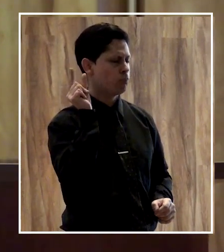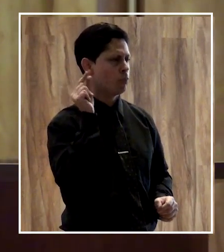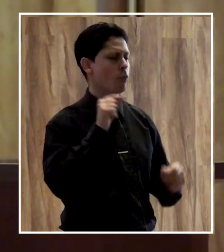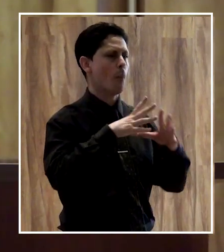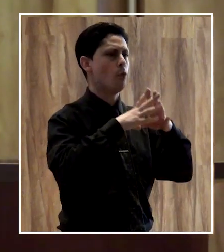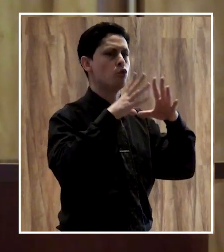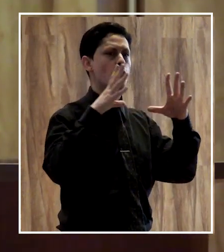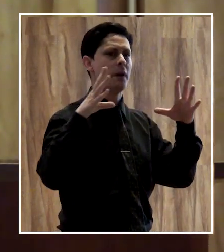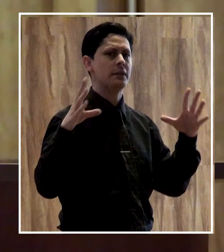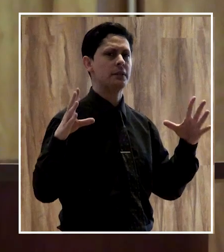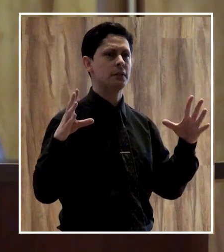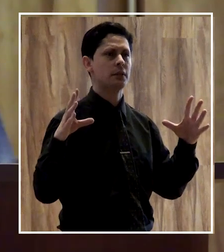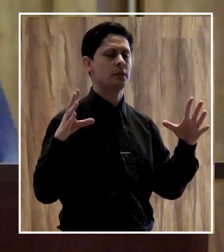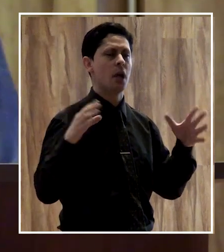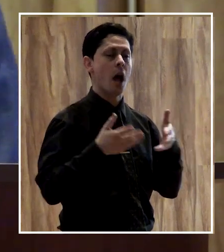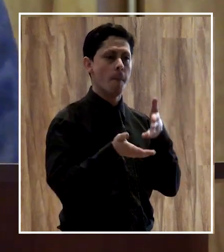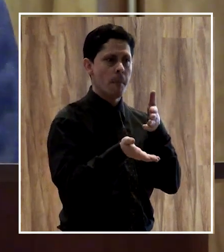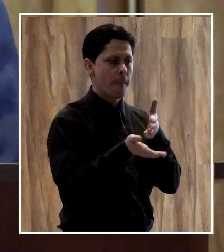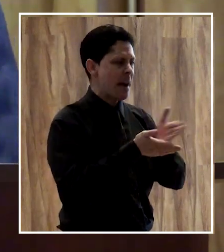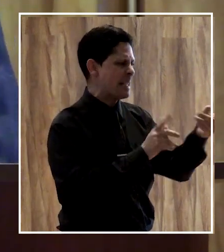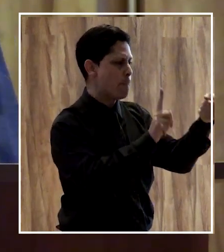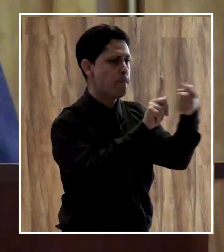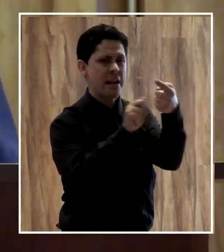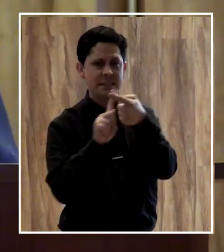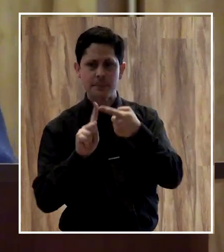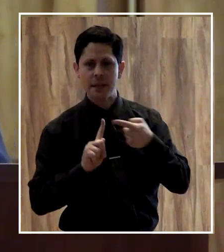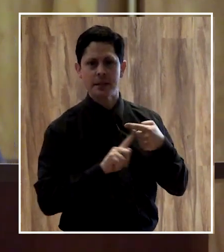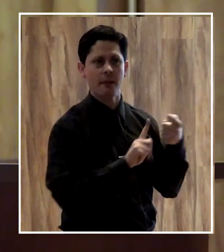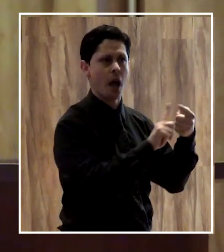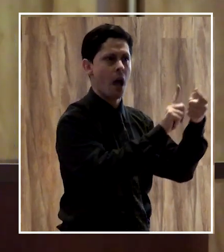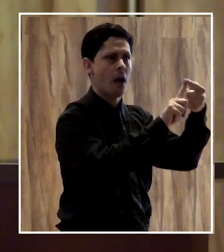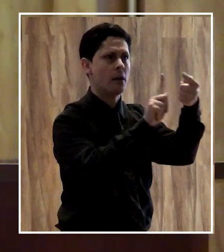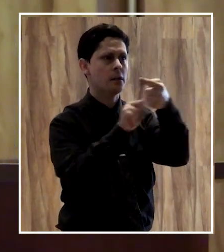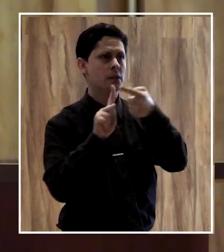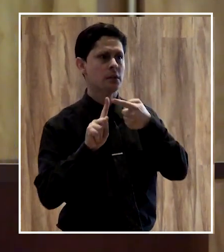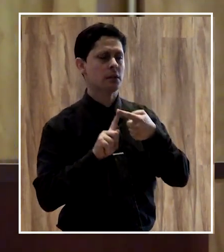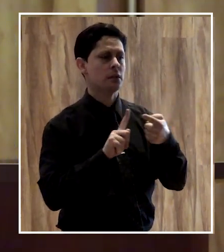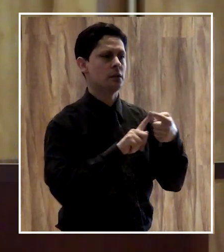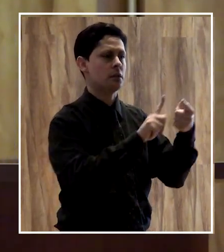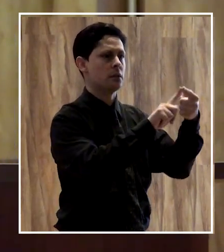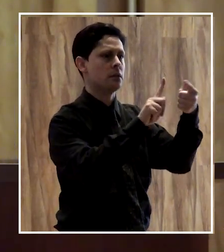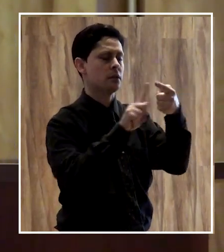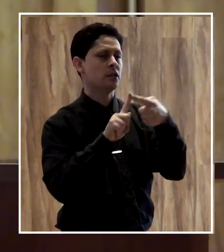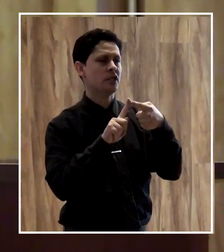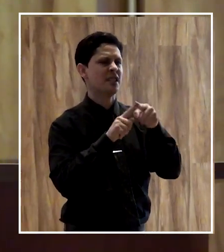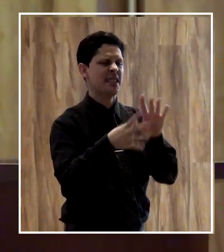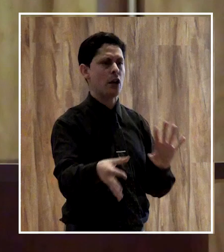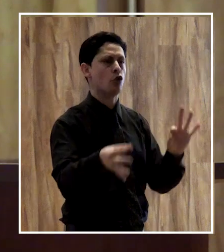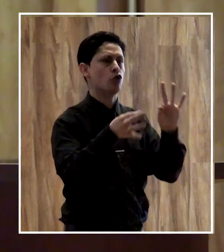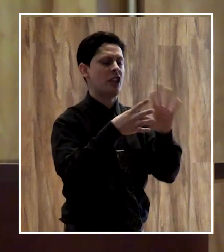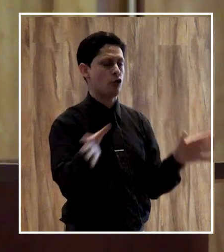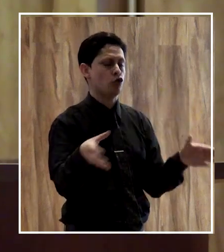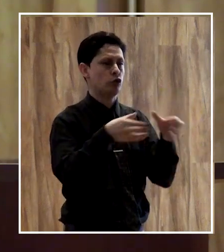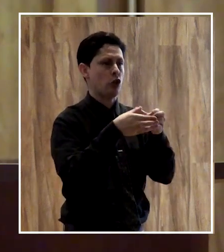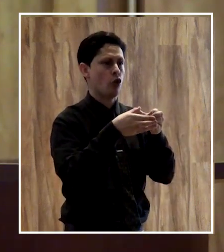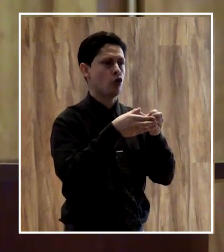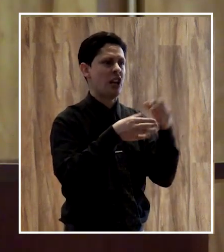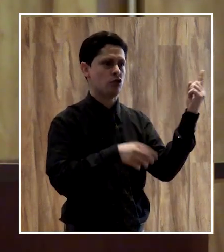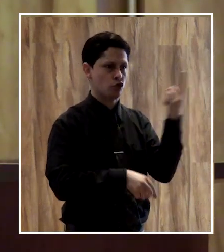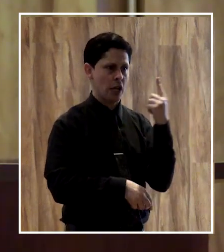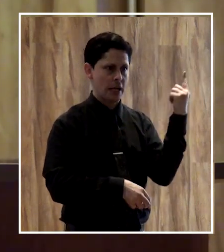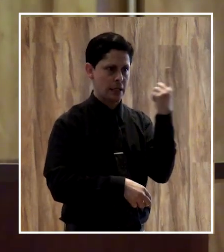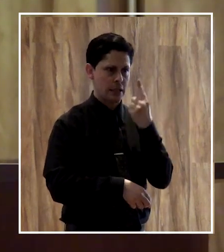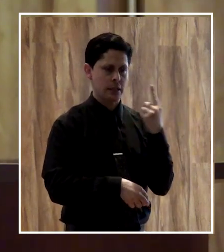consensuada, mucho más participativa, en fin, a través del Consejo Nacional de Educación, en